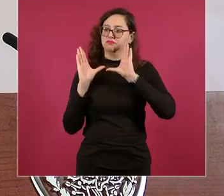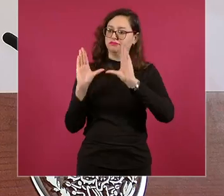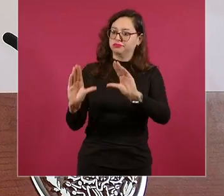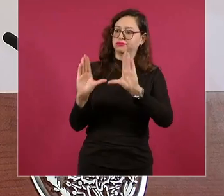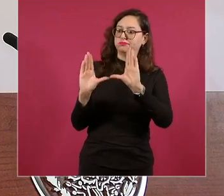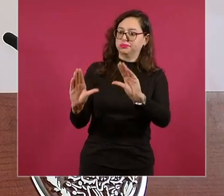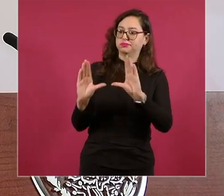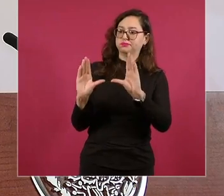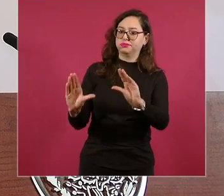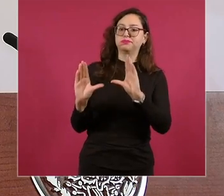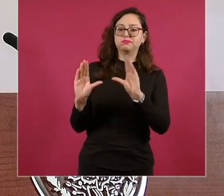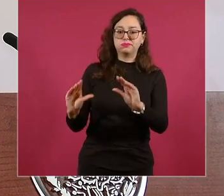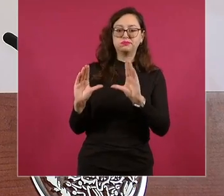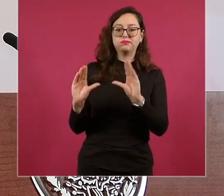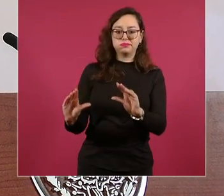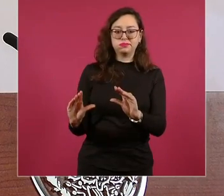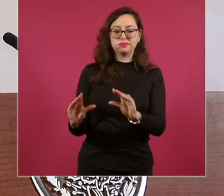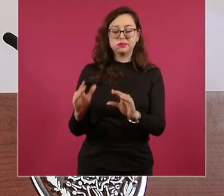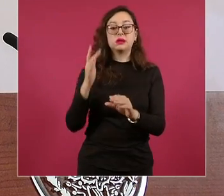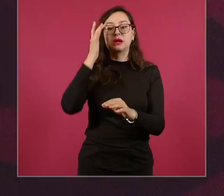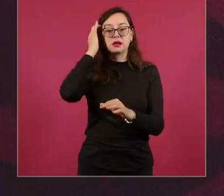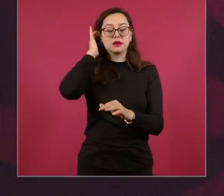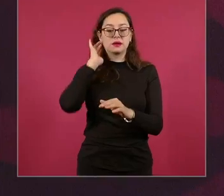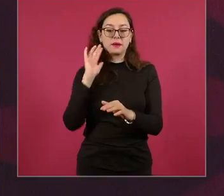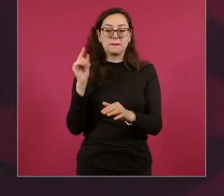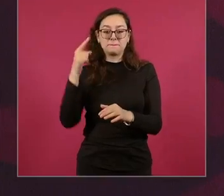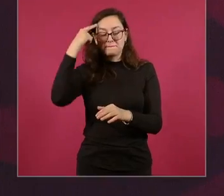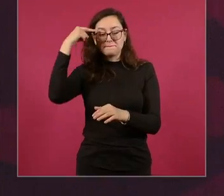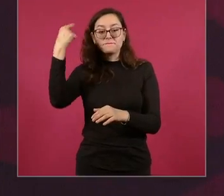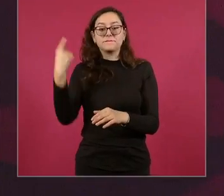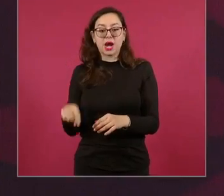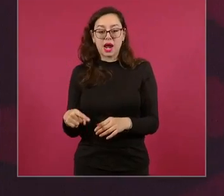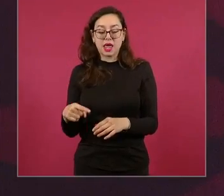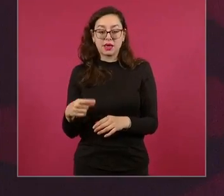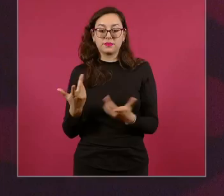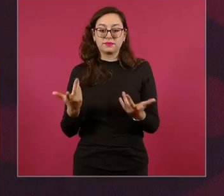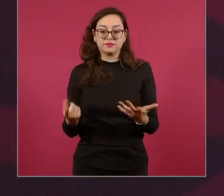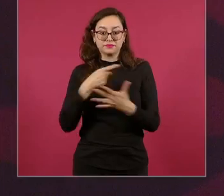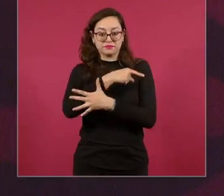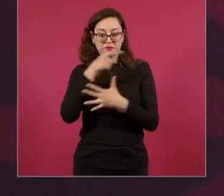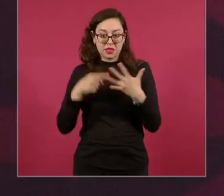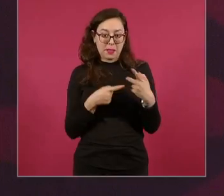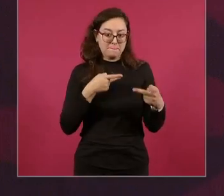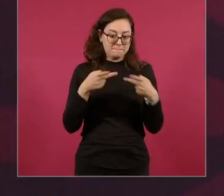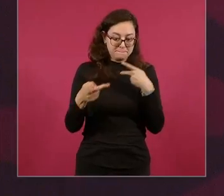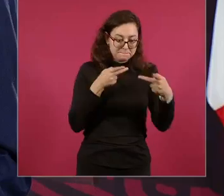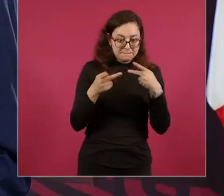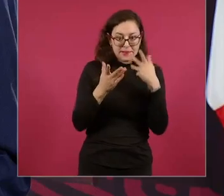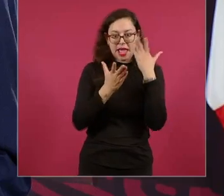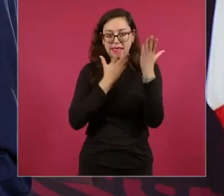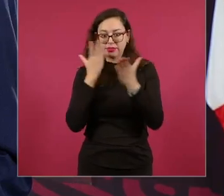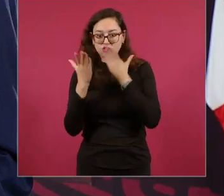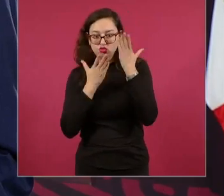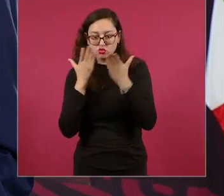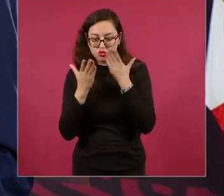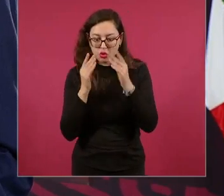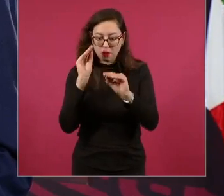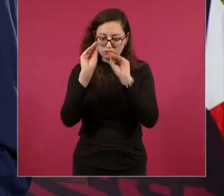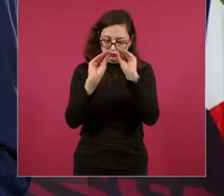ya en todos los planes de estudio de las escuelas